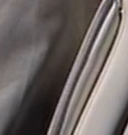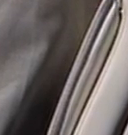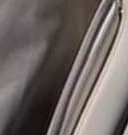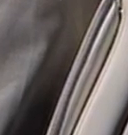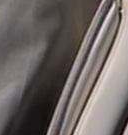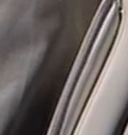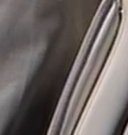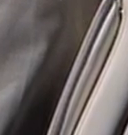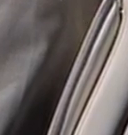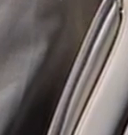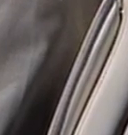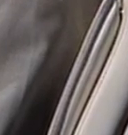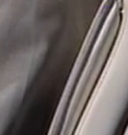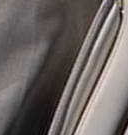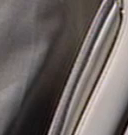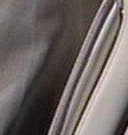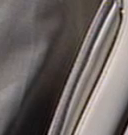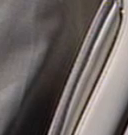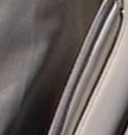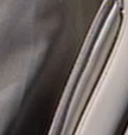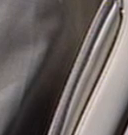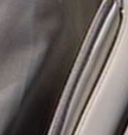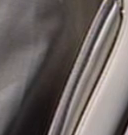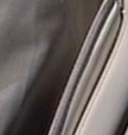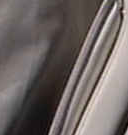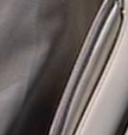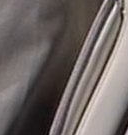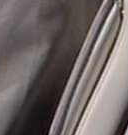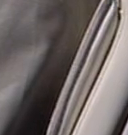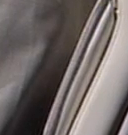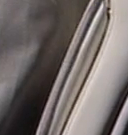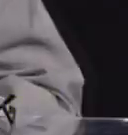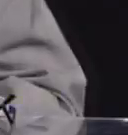esperaban que fuera rápido, ya lleva más de un año. ¿Qué puede pasar en el